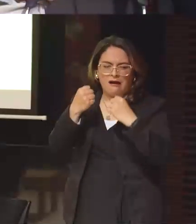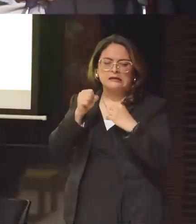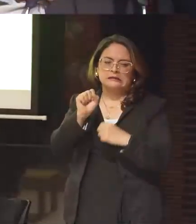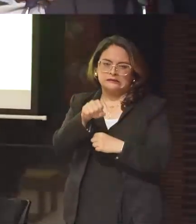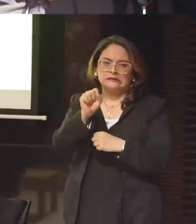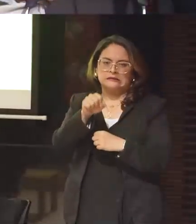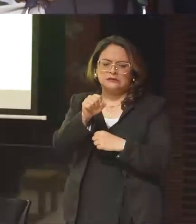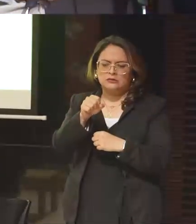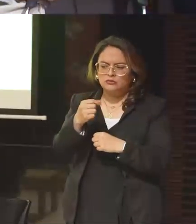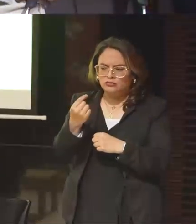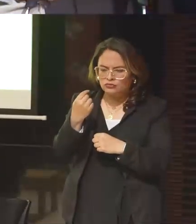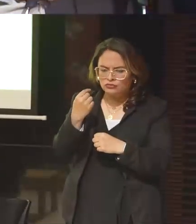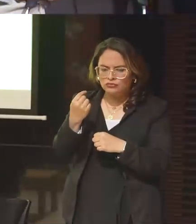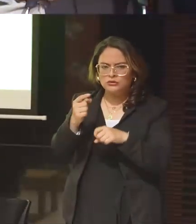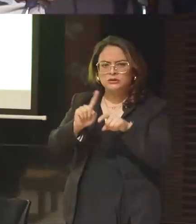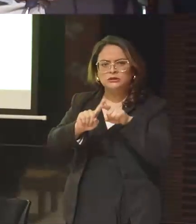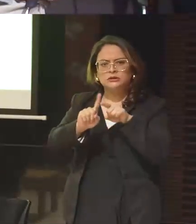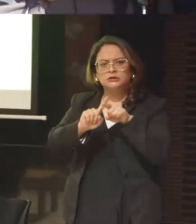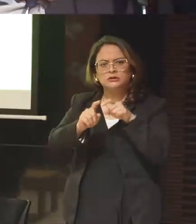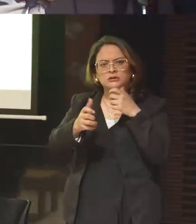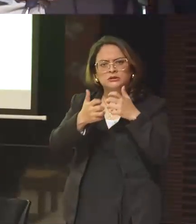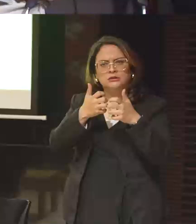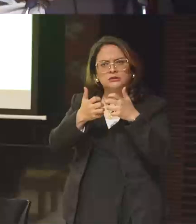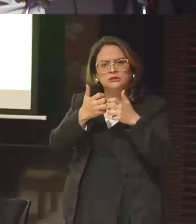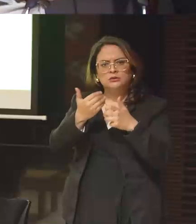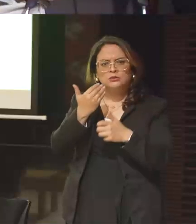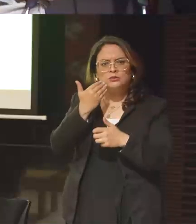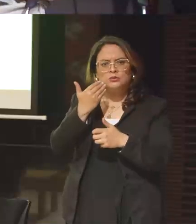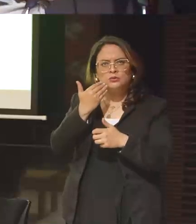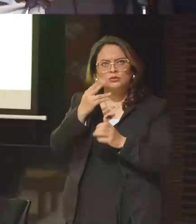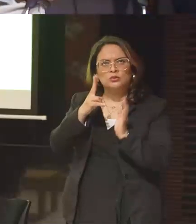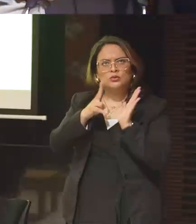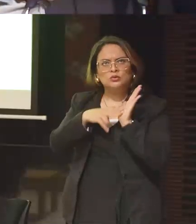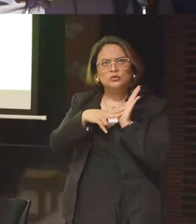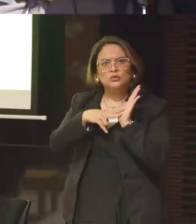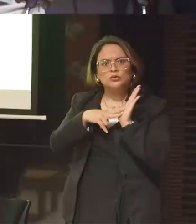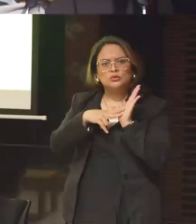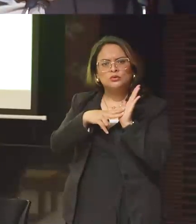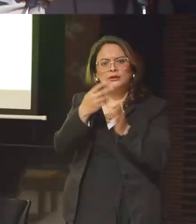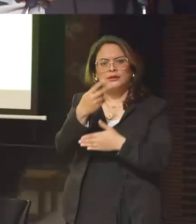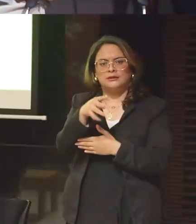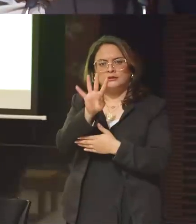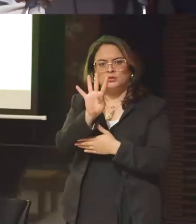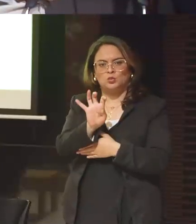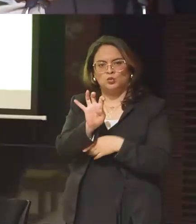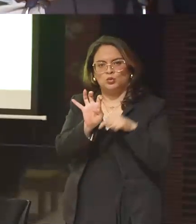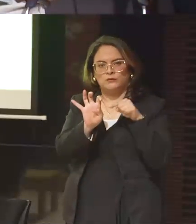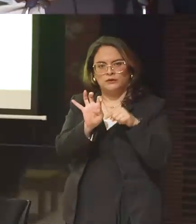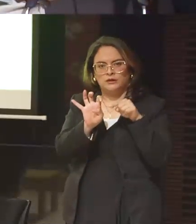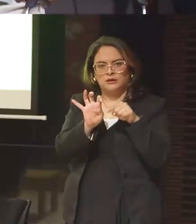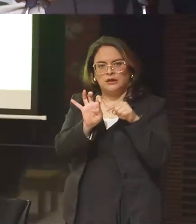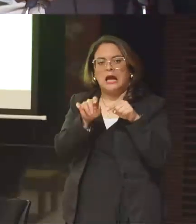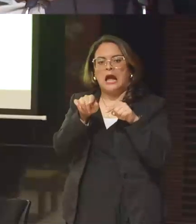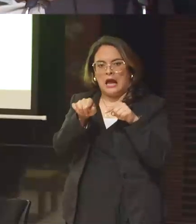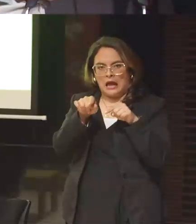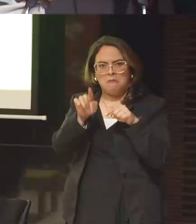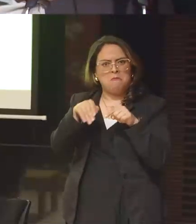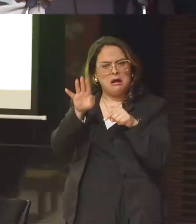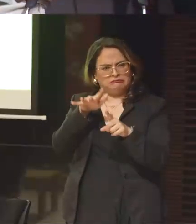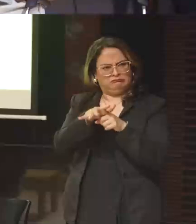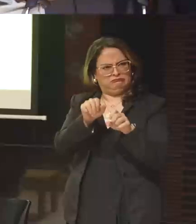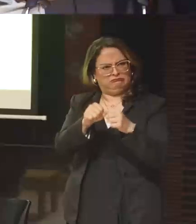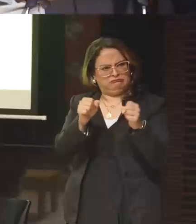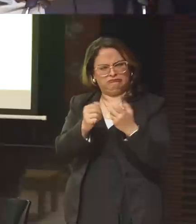el sistema fue específicamente en el 2019 y 2020, y nosotros hicimos